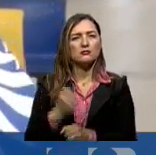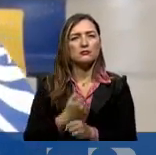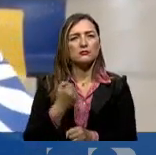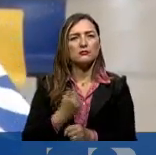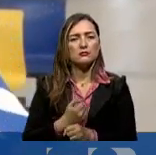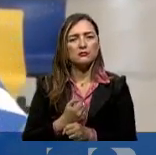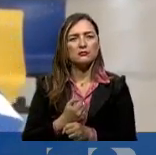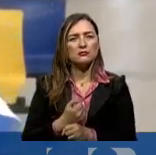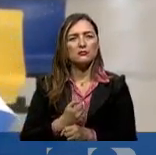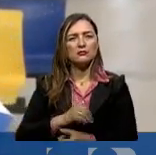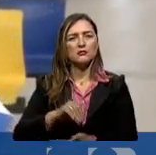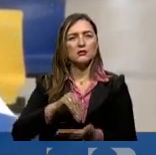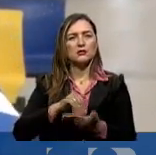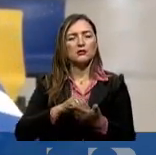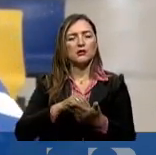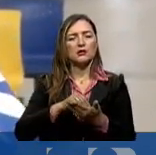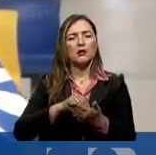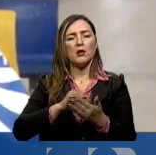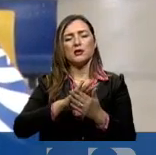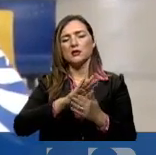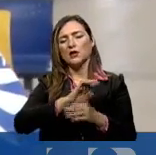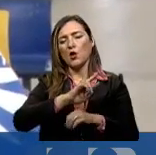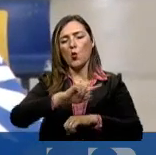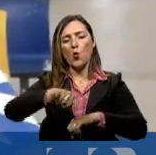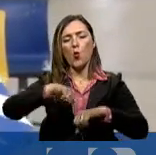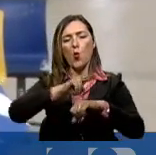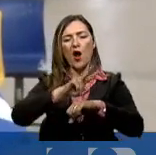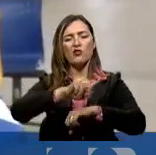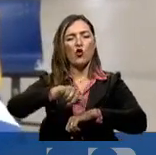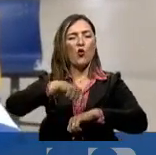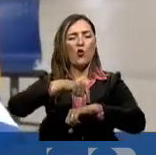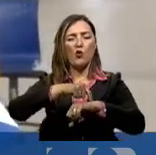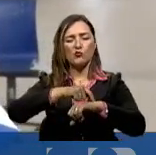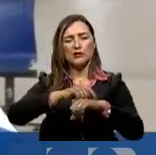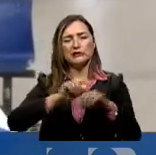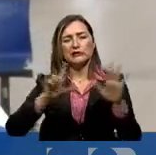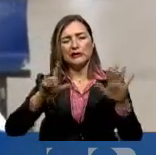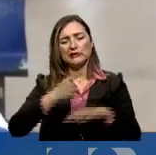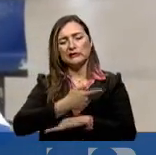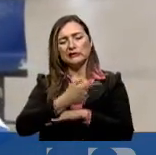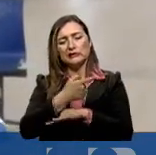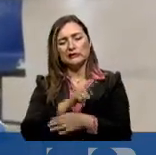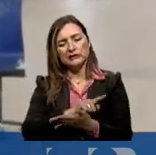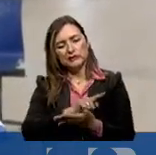trabajando firmemente 24/7 para contrarrestar todo tipo de delito que